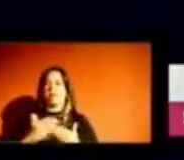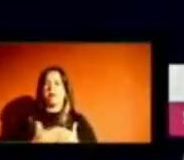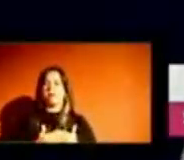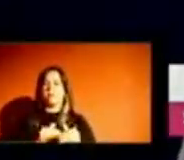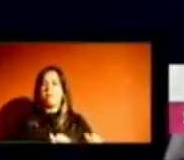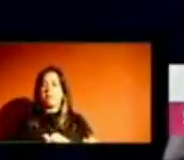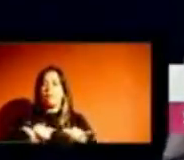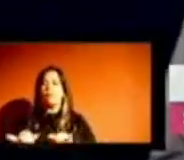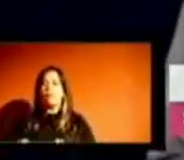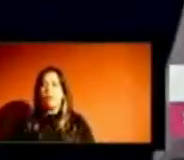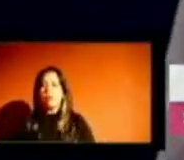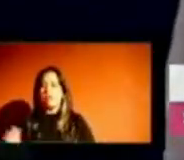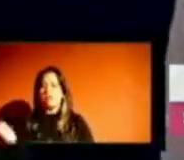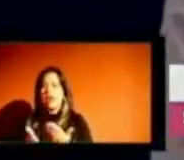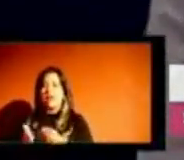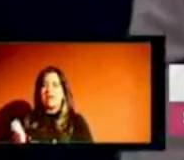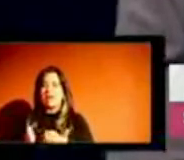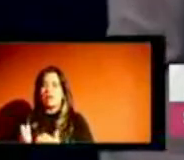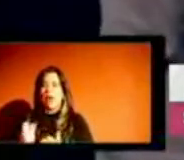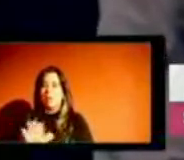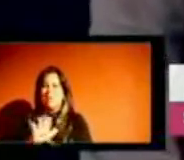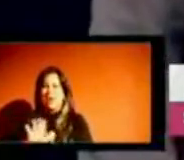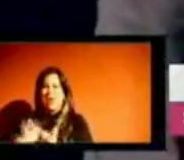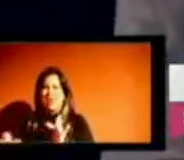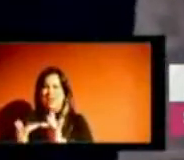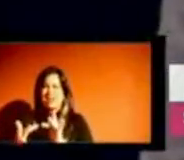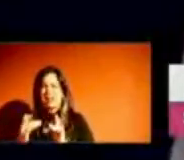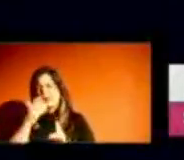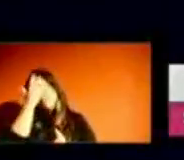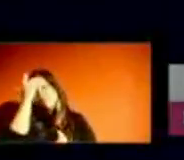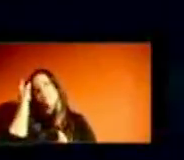De igual manera, los servicios en la plataforma,